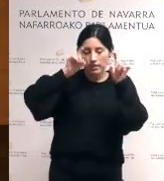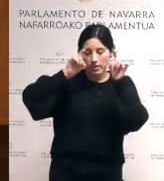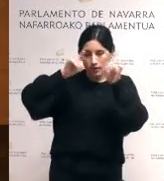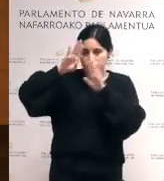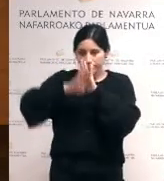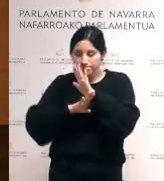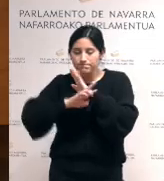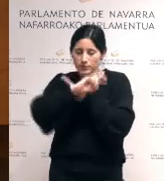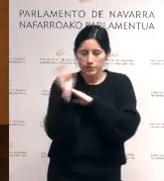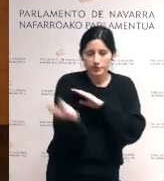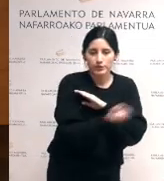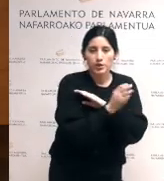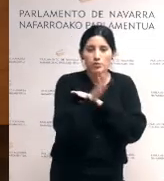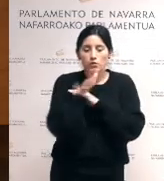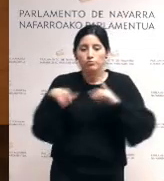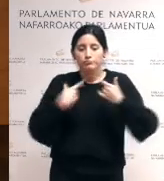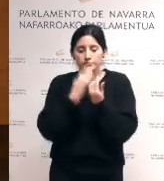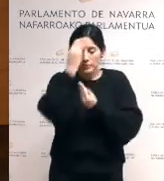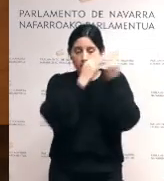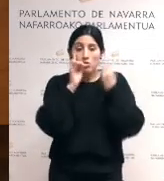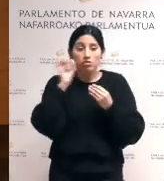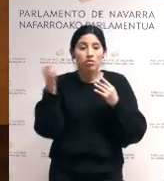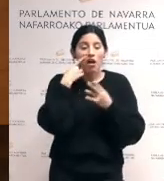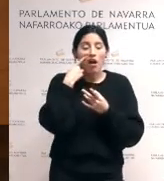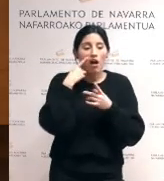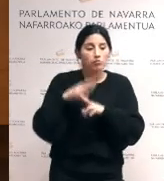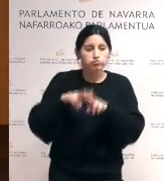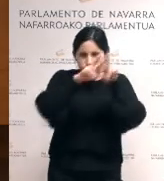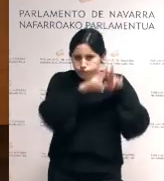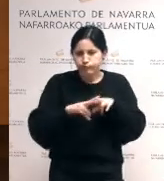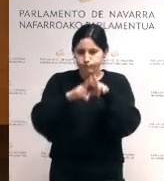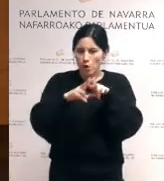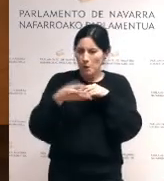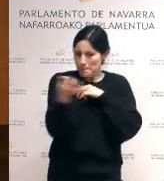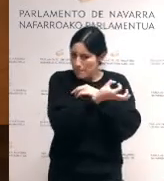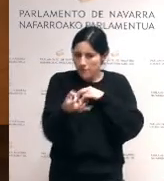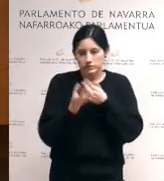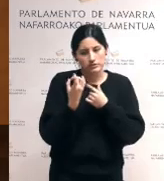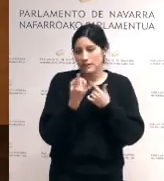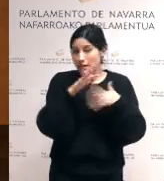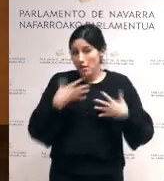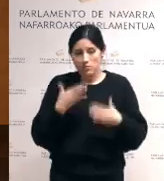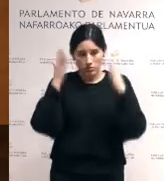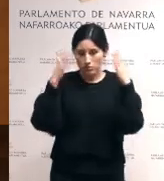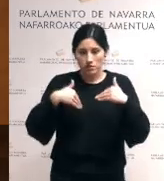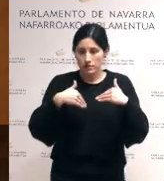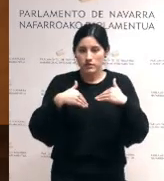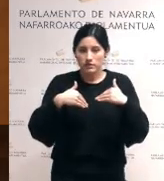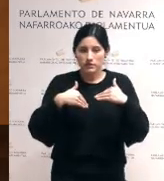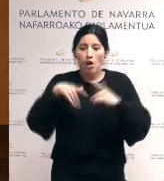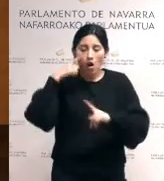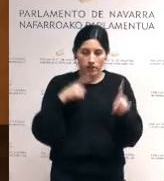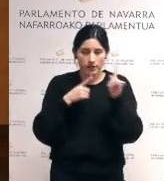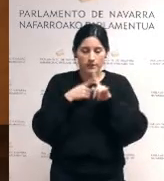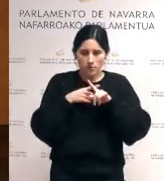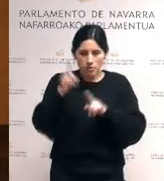que el plan parta de un buen diagnóstico que no tenemos sobre la situación actual. Un diagnóstico, dije, que realice un análisis a fondo del